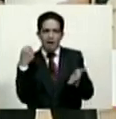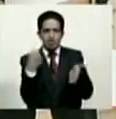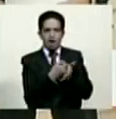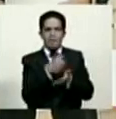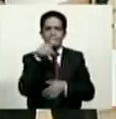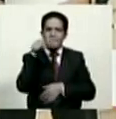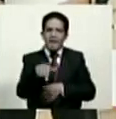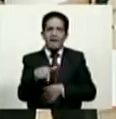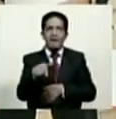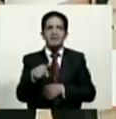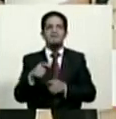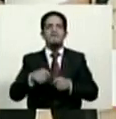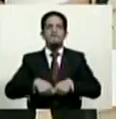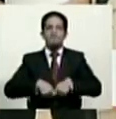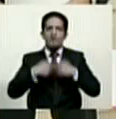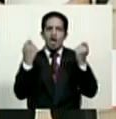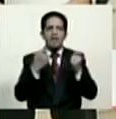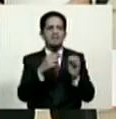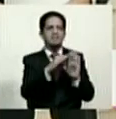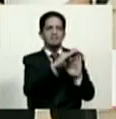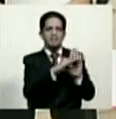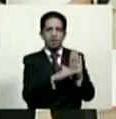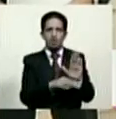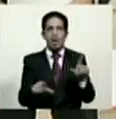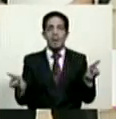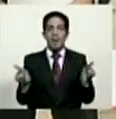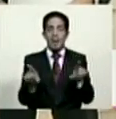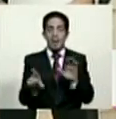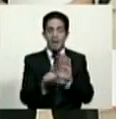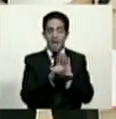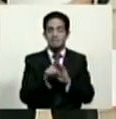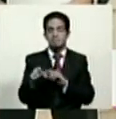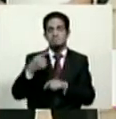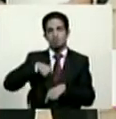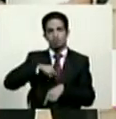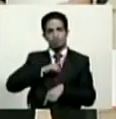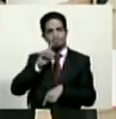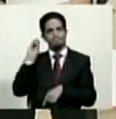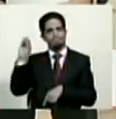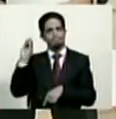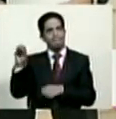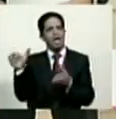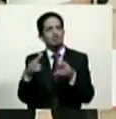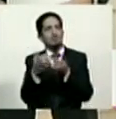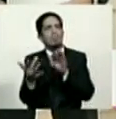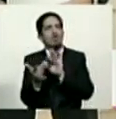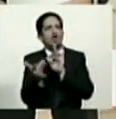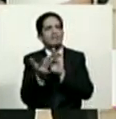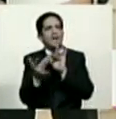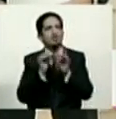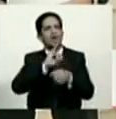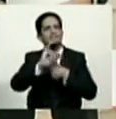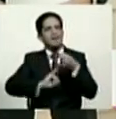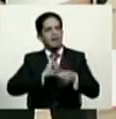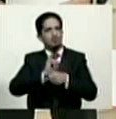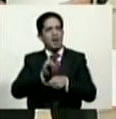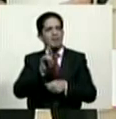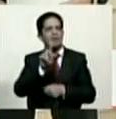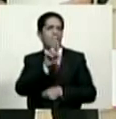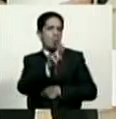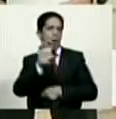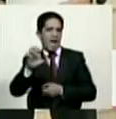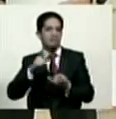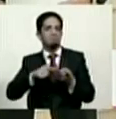que, violentando nuestra constitución, como se le hicimos saber al Grupo de Contacto Internacional de la Unión Europea y de